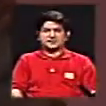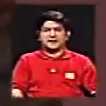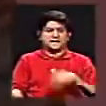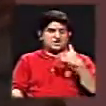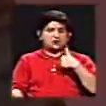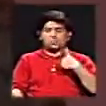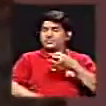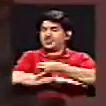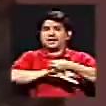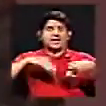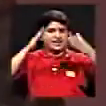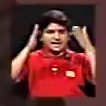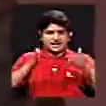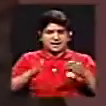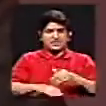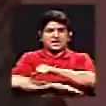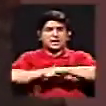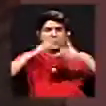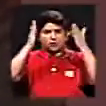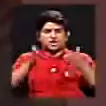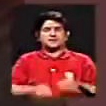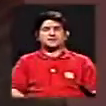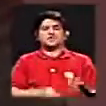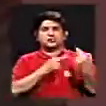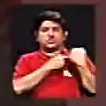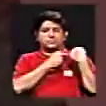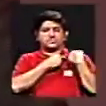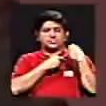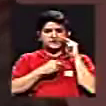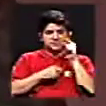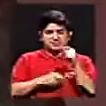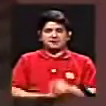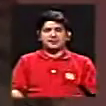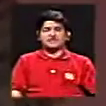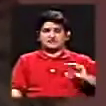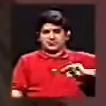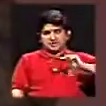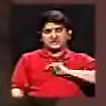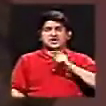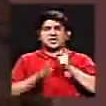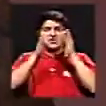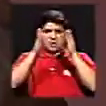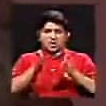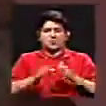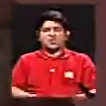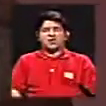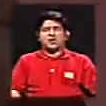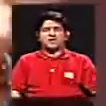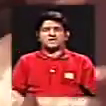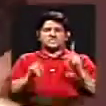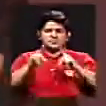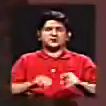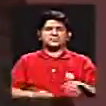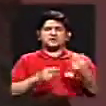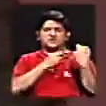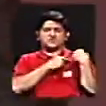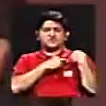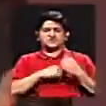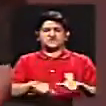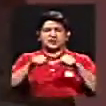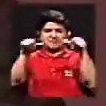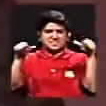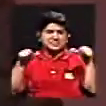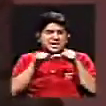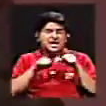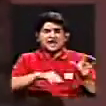hubo un ingeniero o un arquitecto a cargo de esa cartera. Hubo abogados, abogadas, uh-huh. informáticos, uh-huh. lo que usted quiera, pero ni